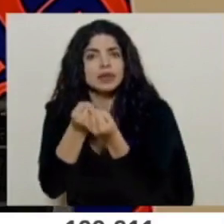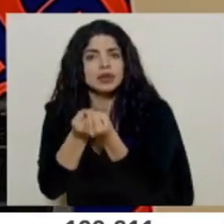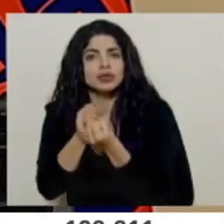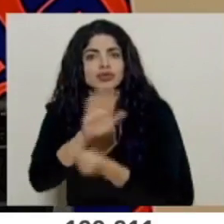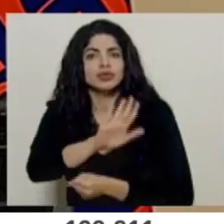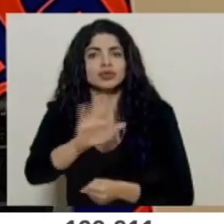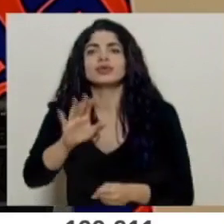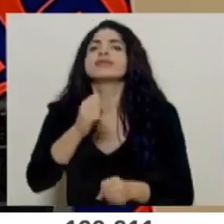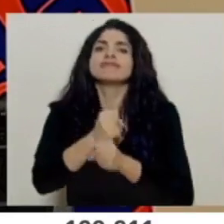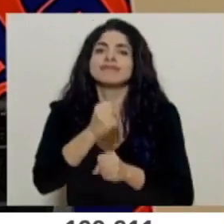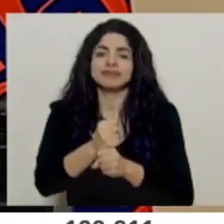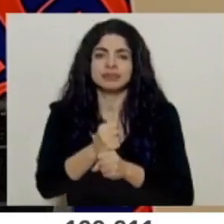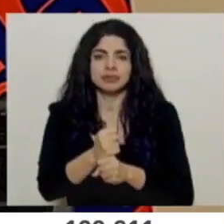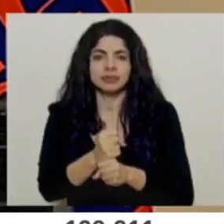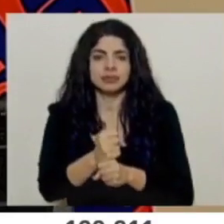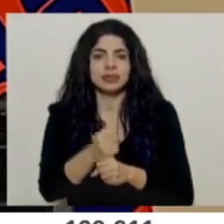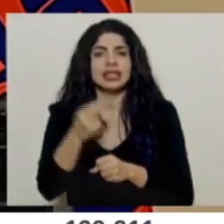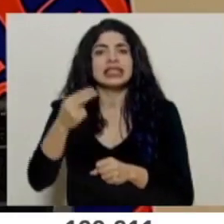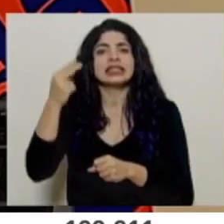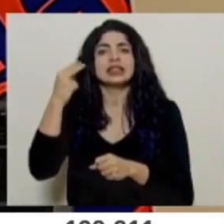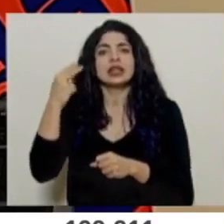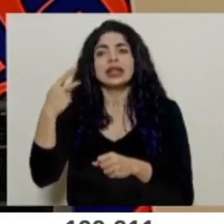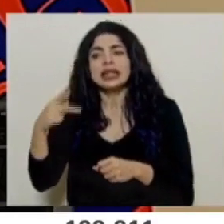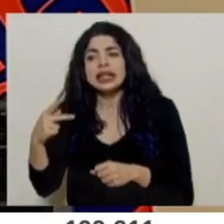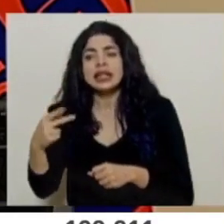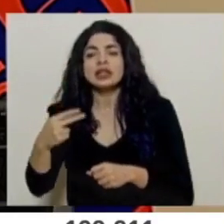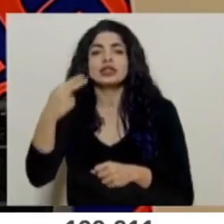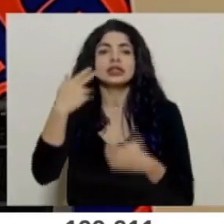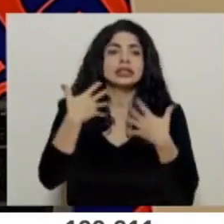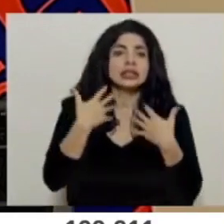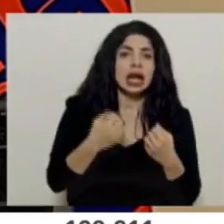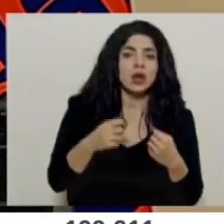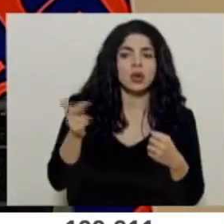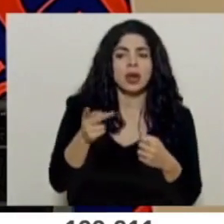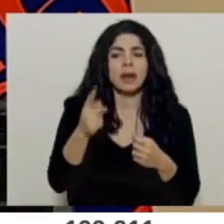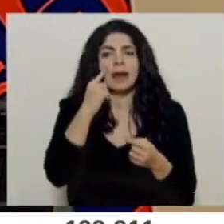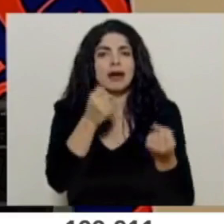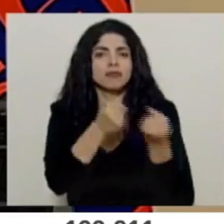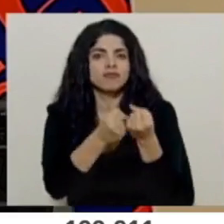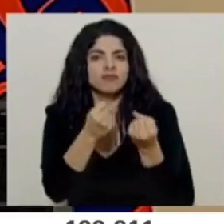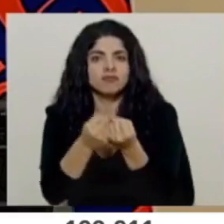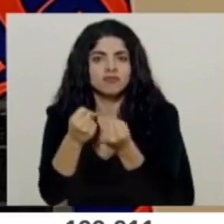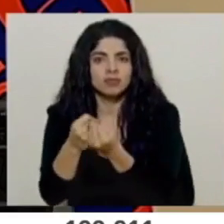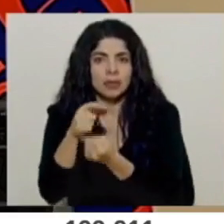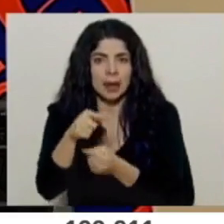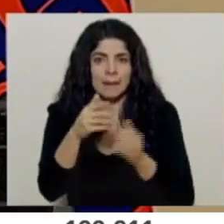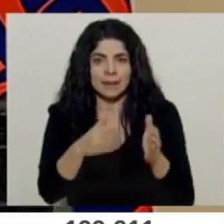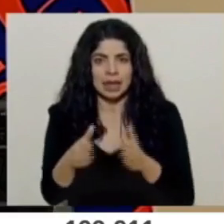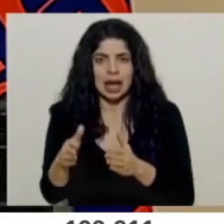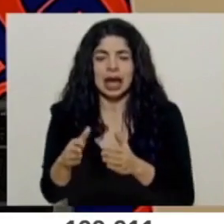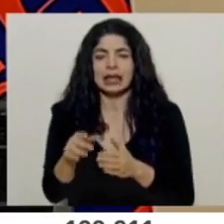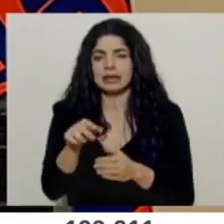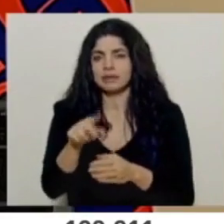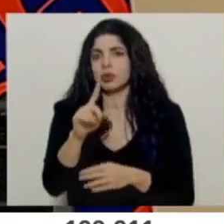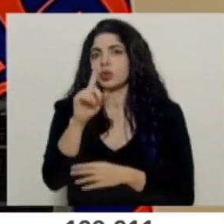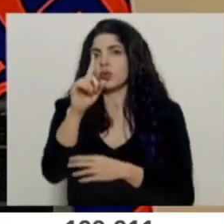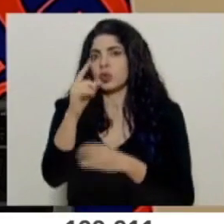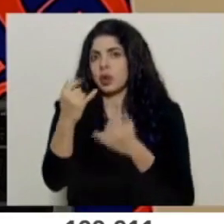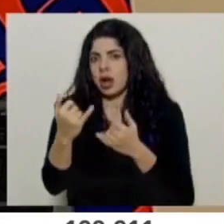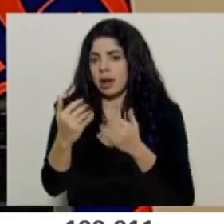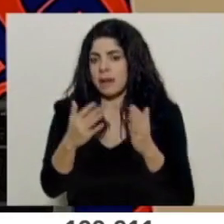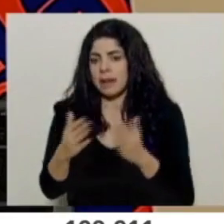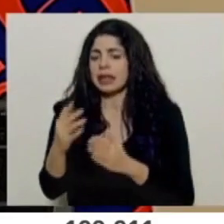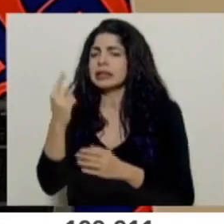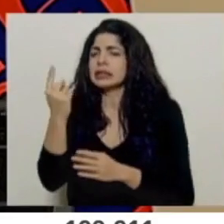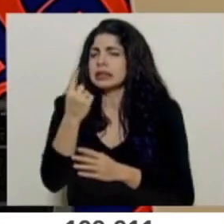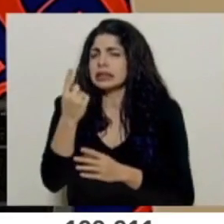tareas, gestores de riesgo y gestores de salud, para poder apoyar esas tareas en el marco del plan. Entonces, ese es uno de los abordajes que tenemos siempre